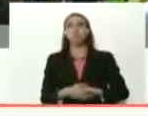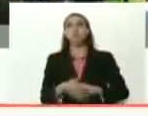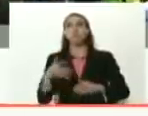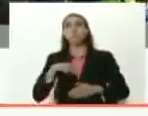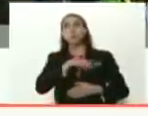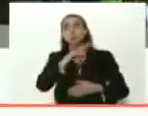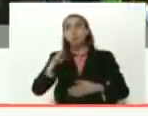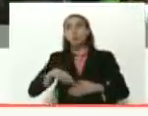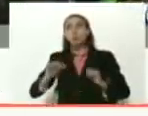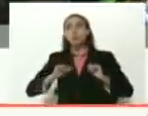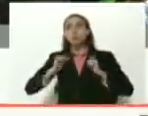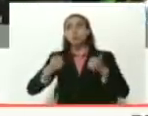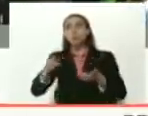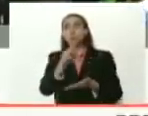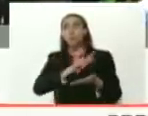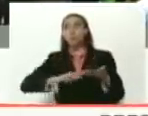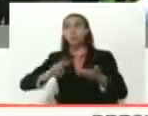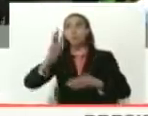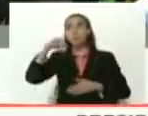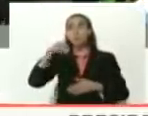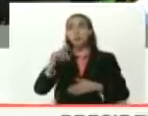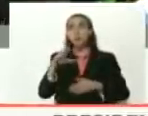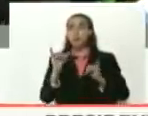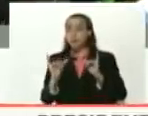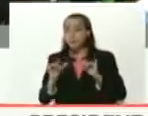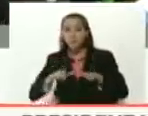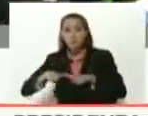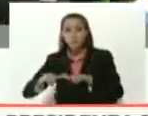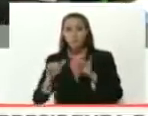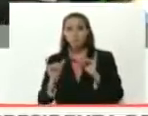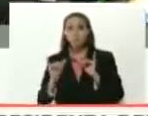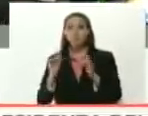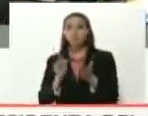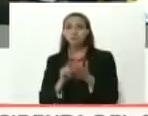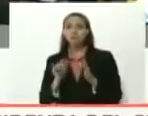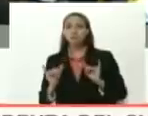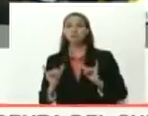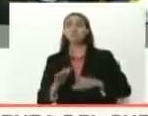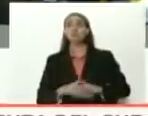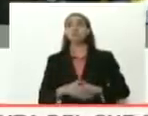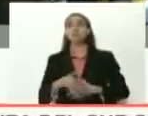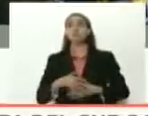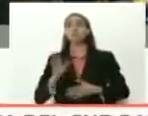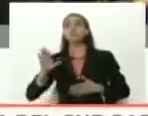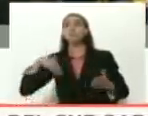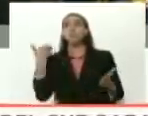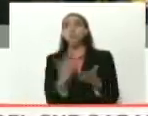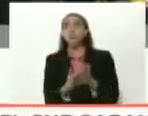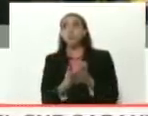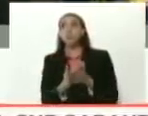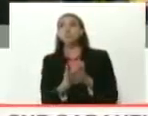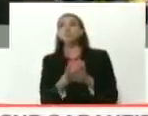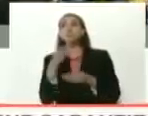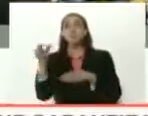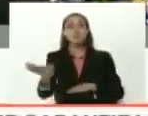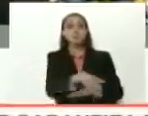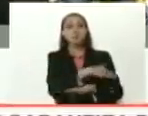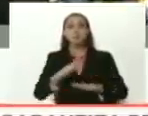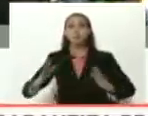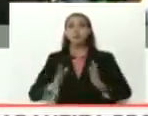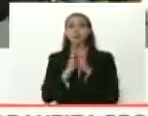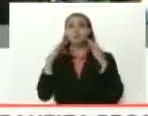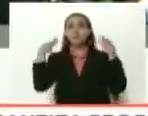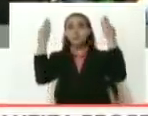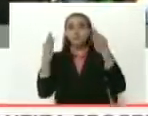Saldremos desde la Plaza Morelos, desde aquí, Darío, desde aquí mismo hasta la esquina de San Francisco. Todas y